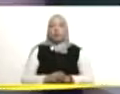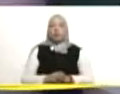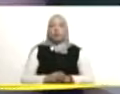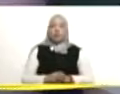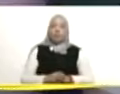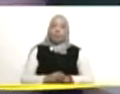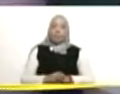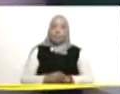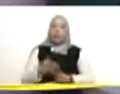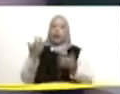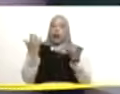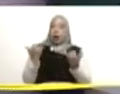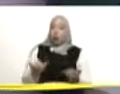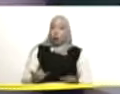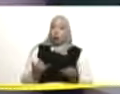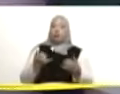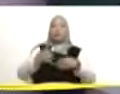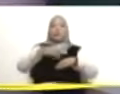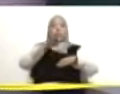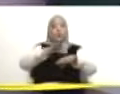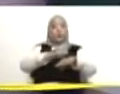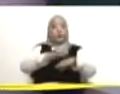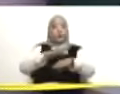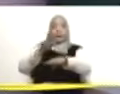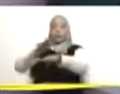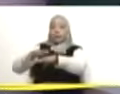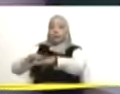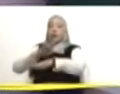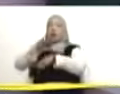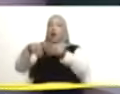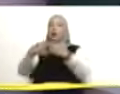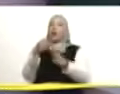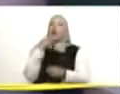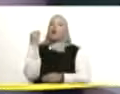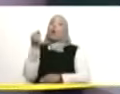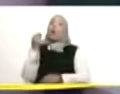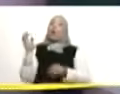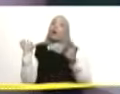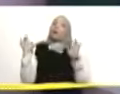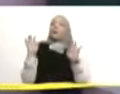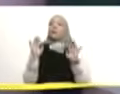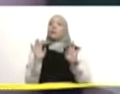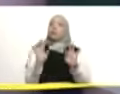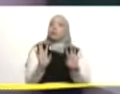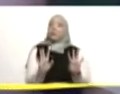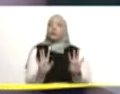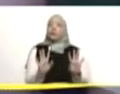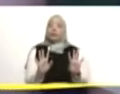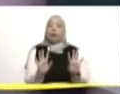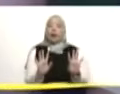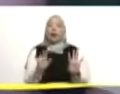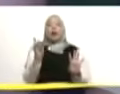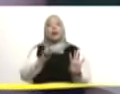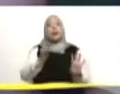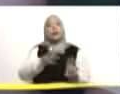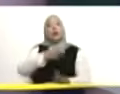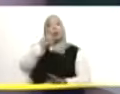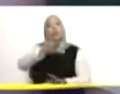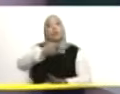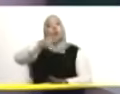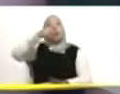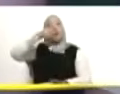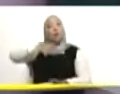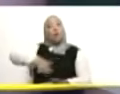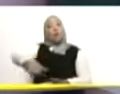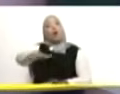gran convocatoria a todos los jóvenes venezolanos, porque si de algo estamos claros es que la política es del pueblo y